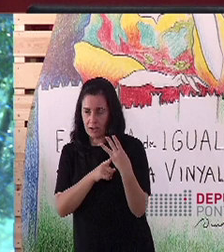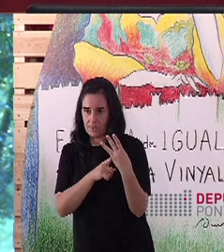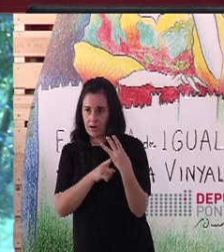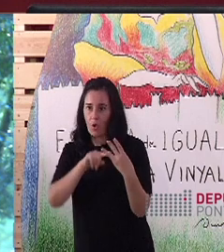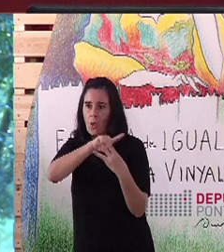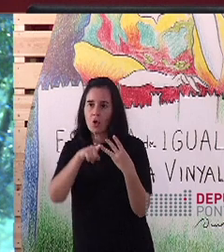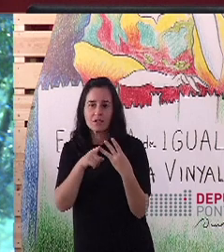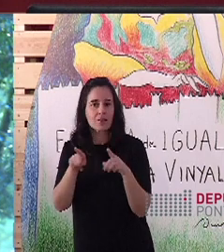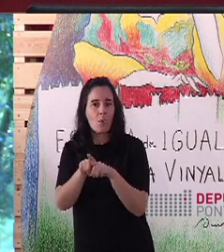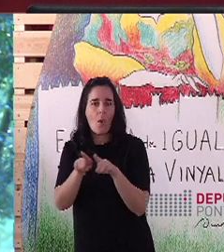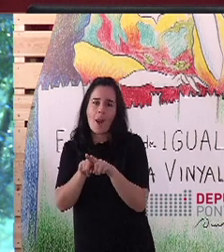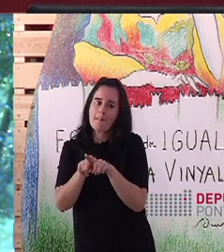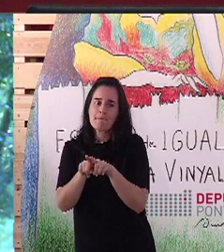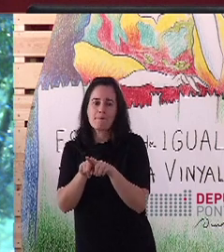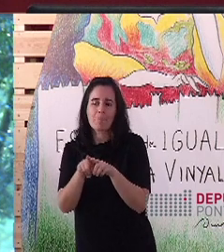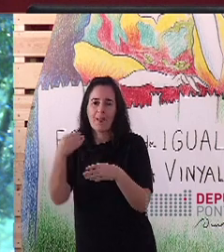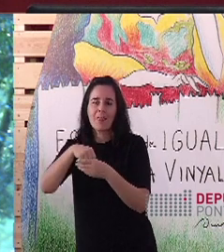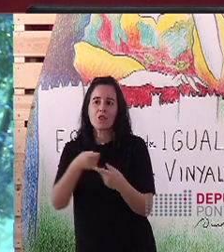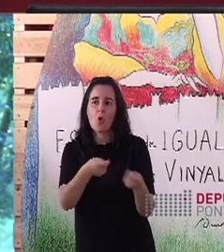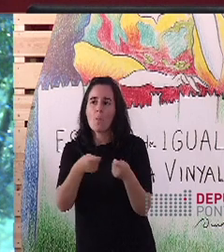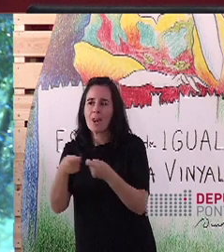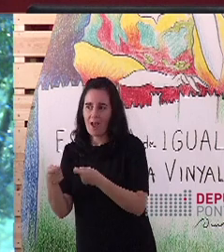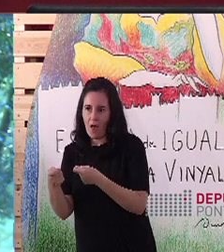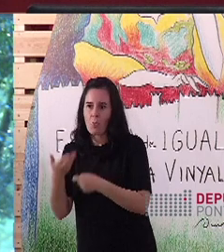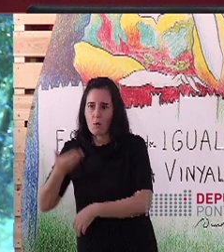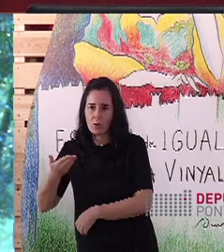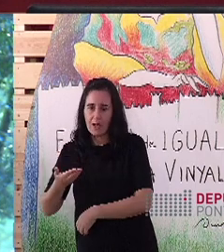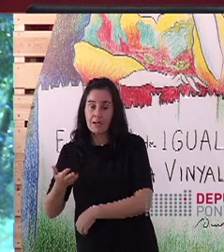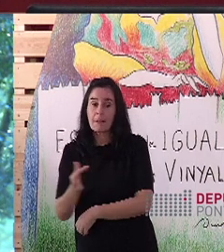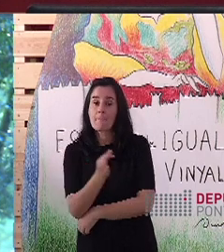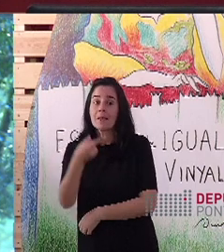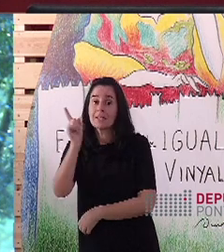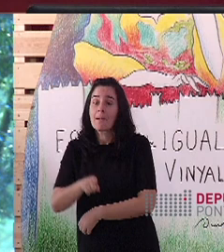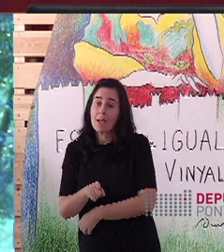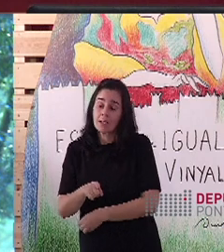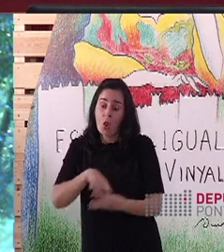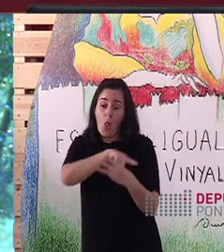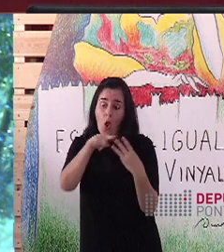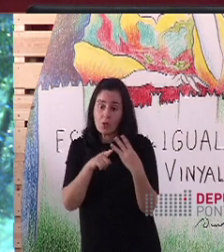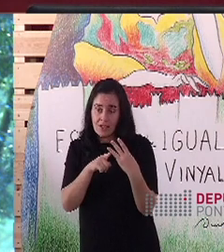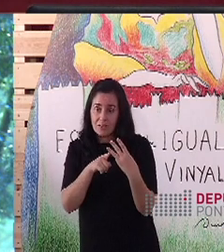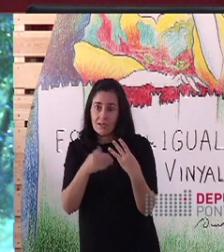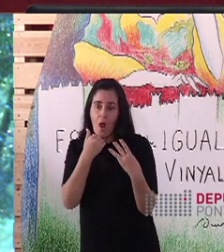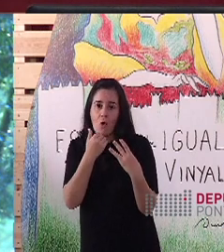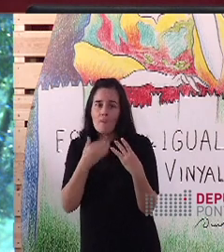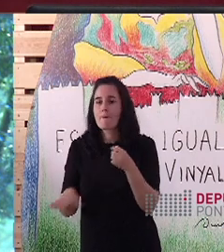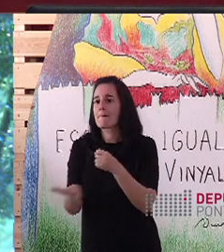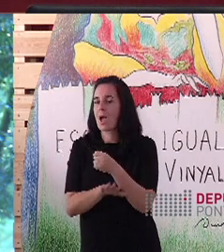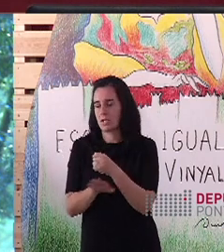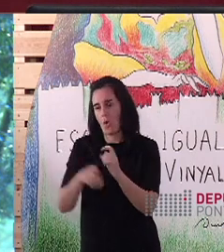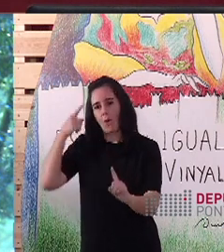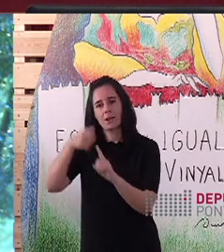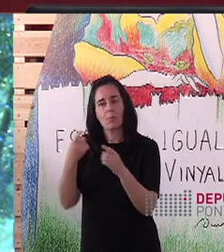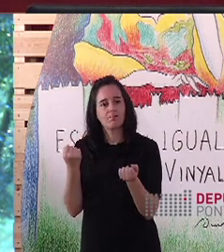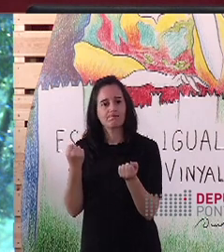en tres nichos de mercado, pero también se han convertido en tres elementos fundamentales que